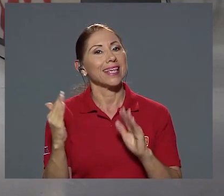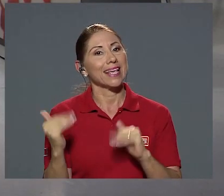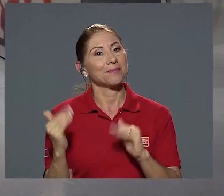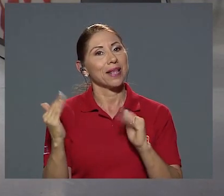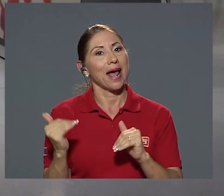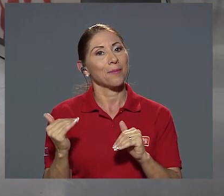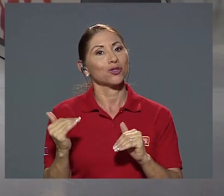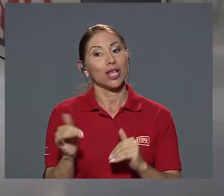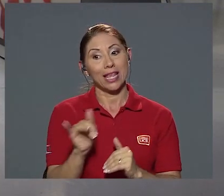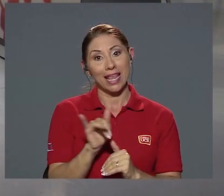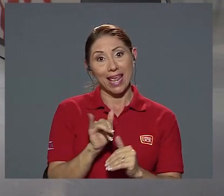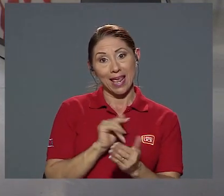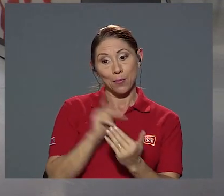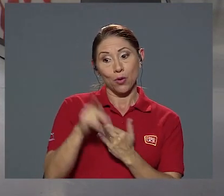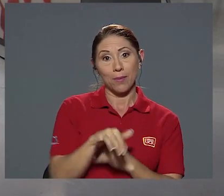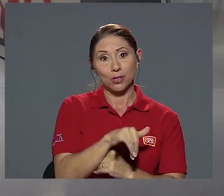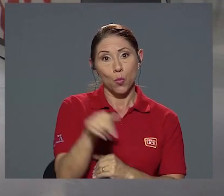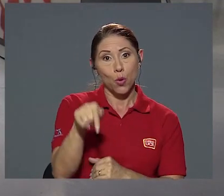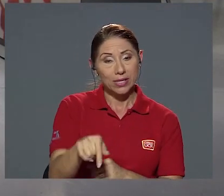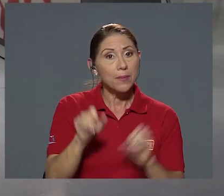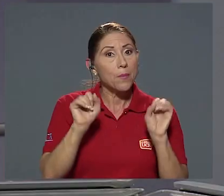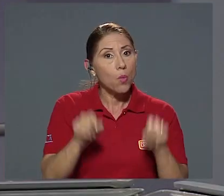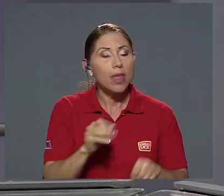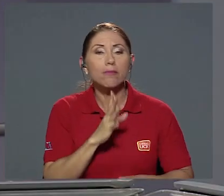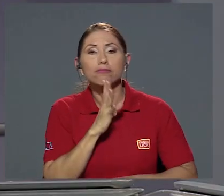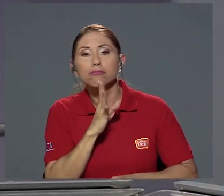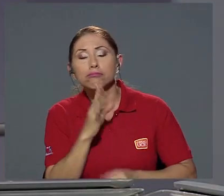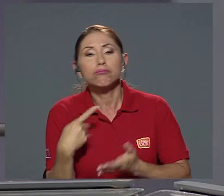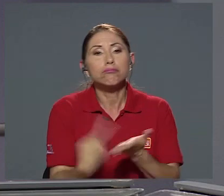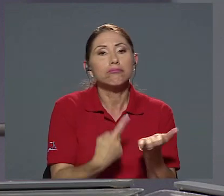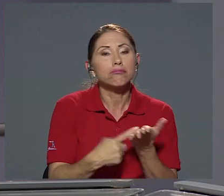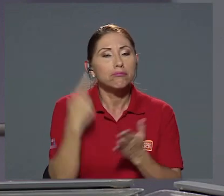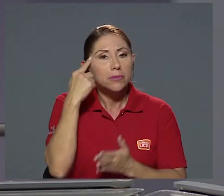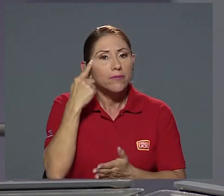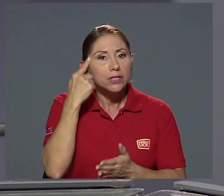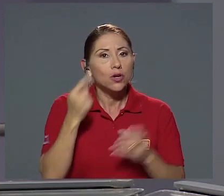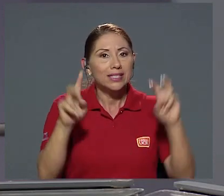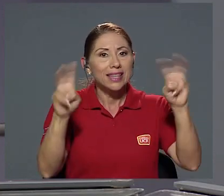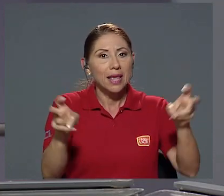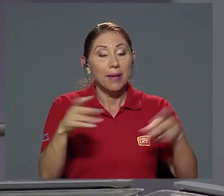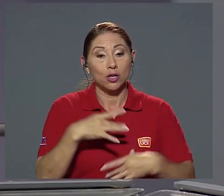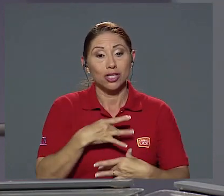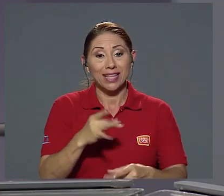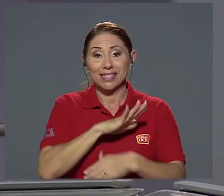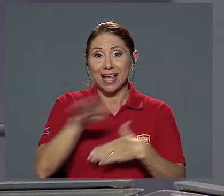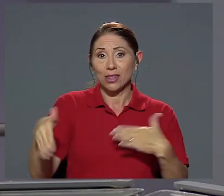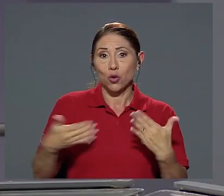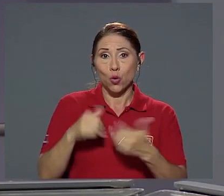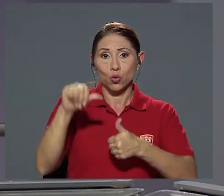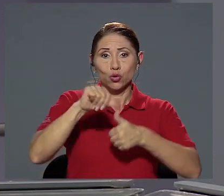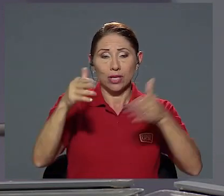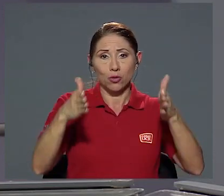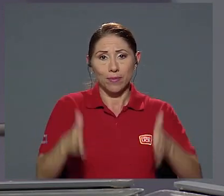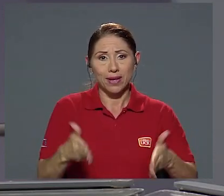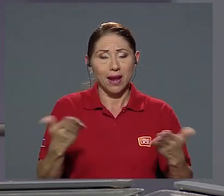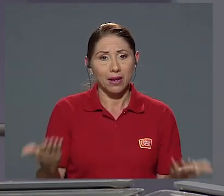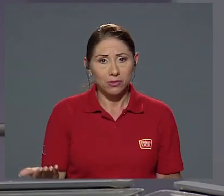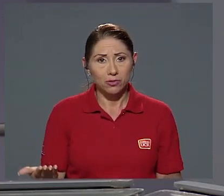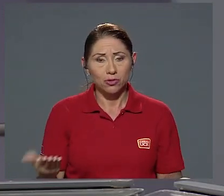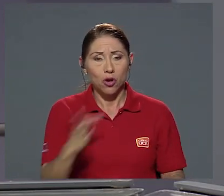que espacios como este sirvan para reflexionar sobre este tema, porque es un tema que nos interesa a todos y todas los